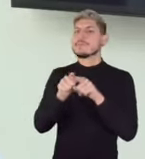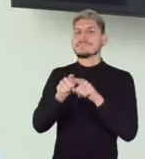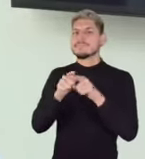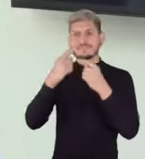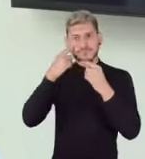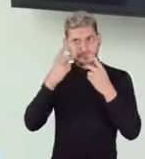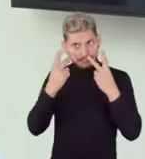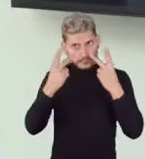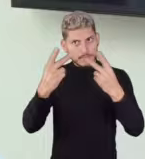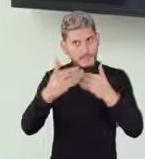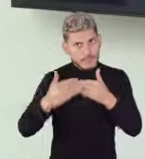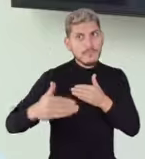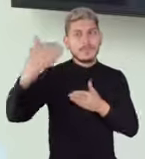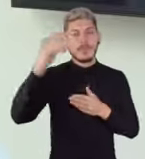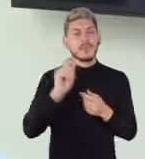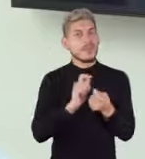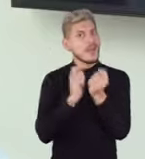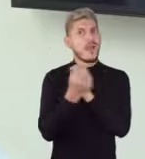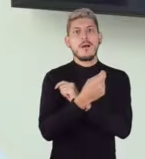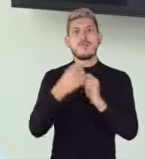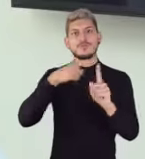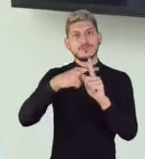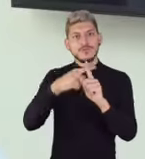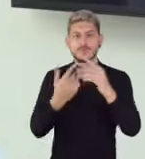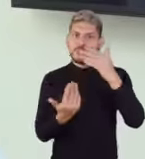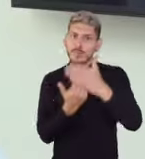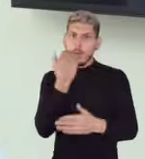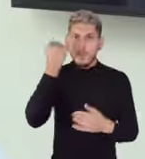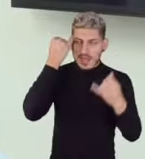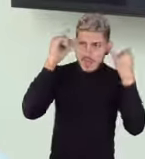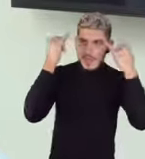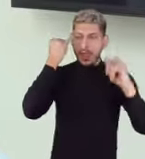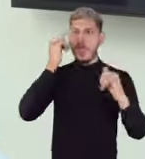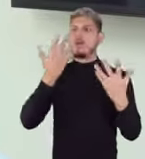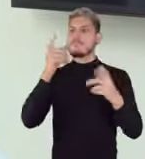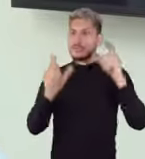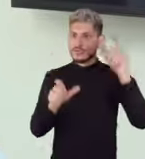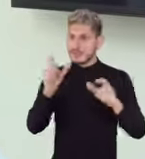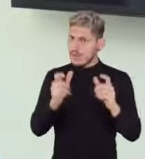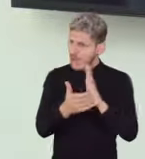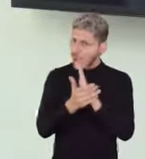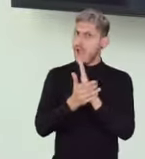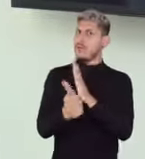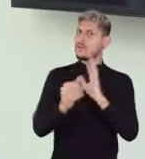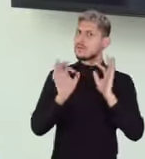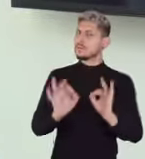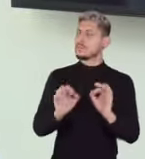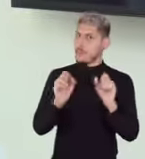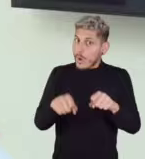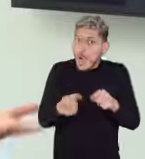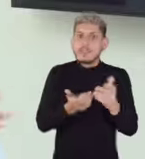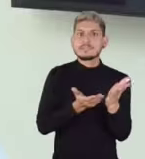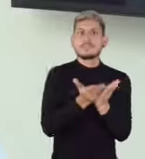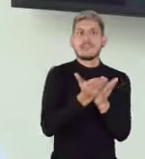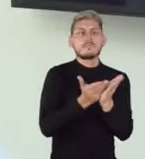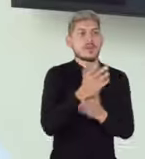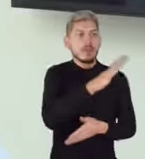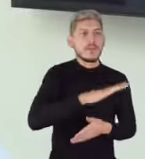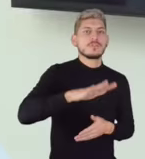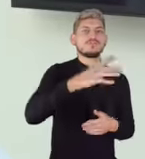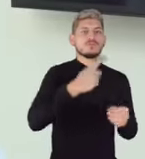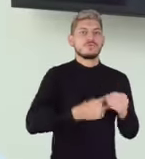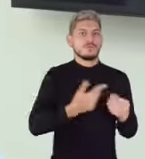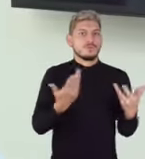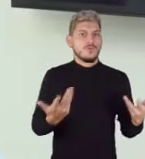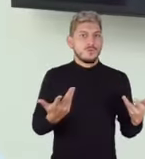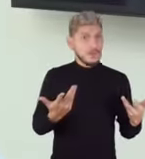cambio positivo, con ideas, con personas que somos capaces de trabajar y de servir realmente a nuestra ciudad. Creo que eso le hace